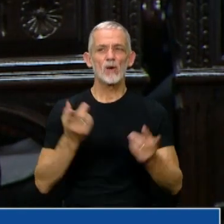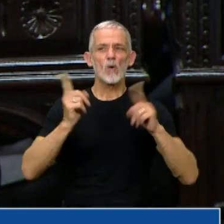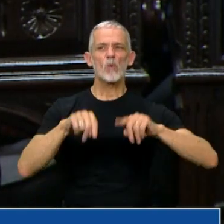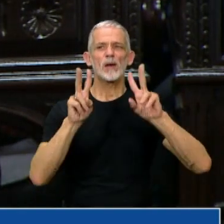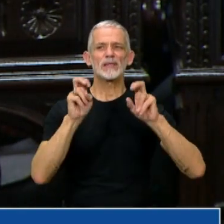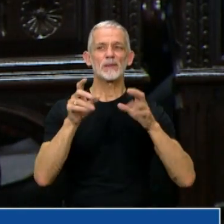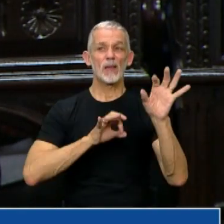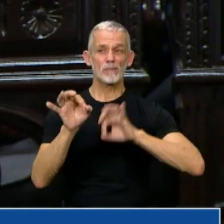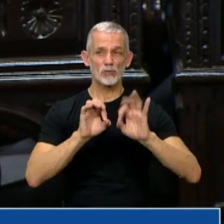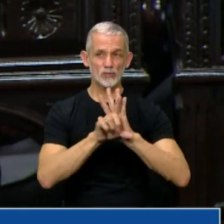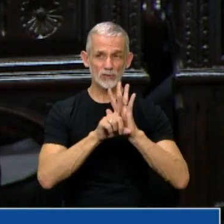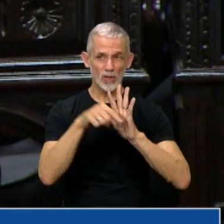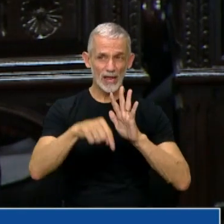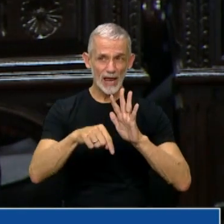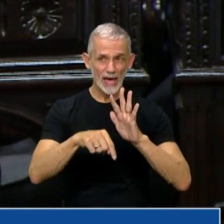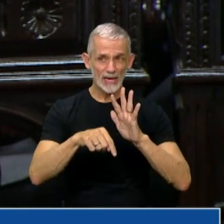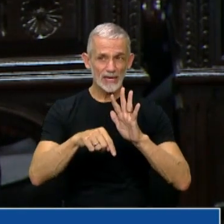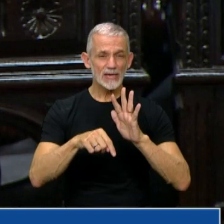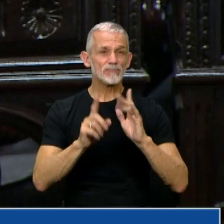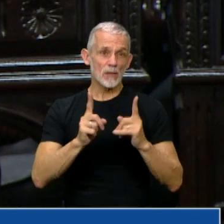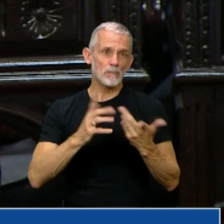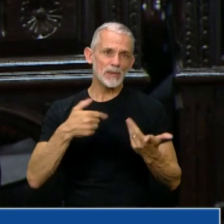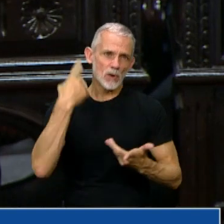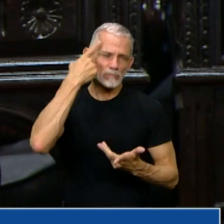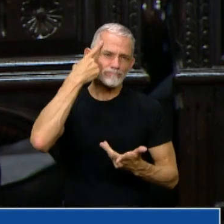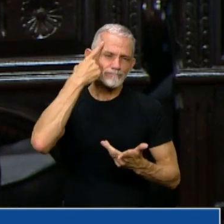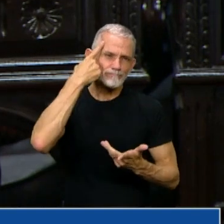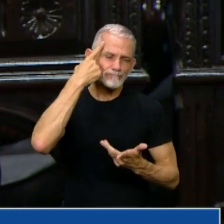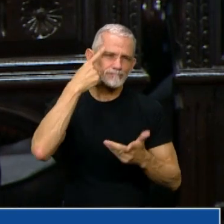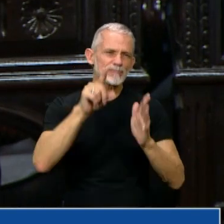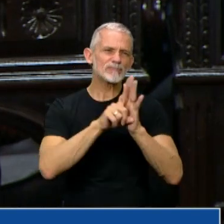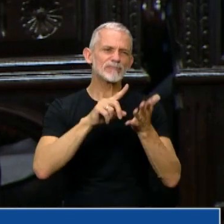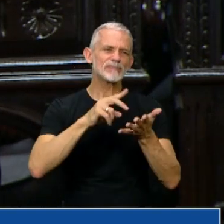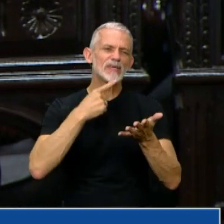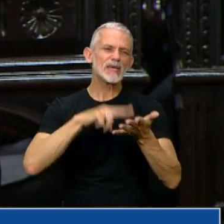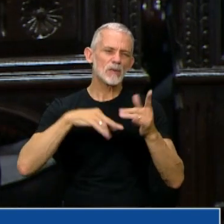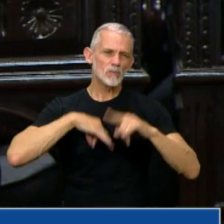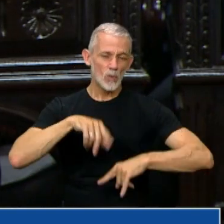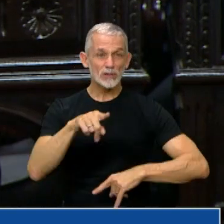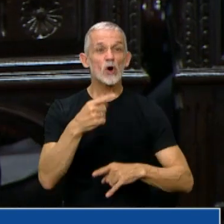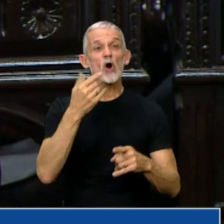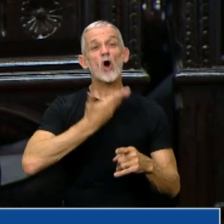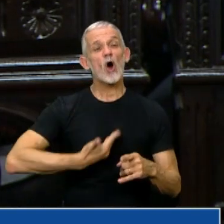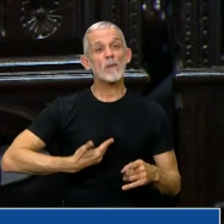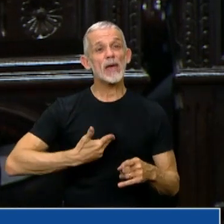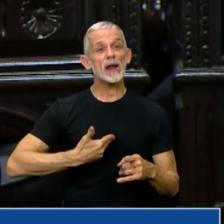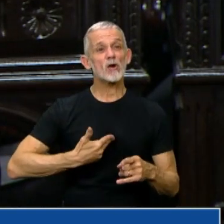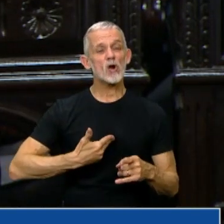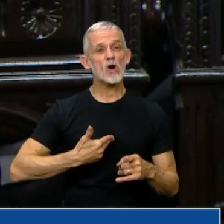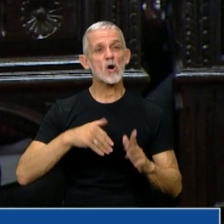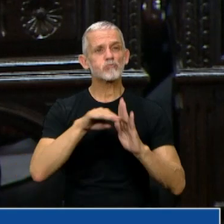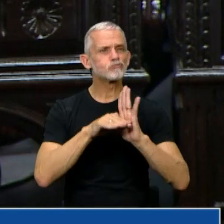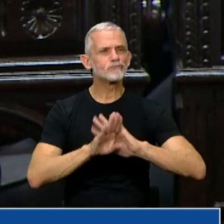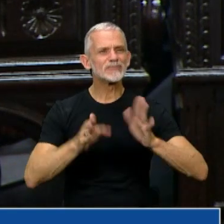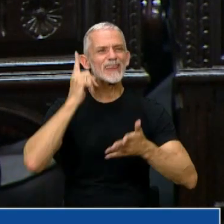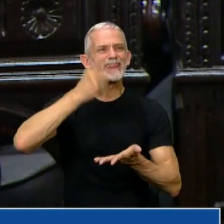Volviendo al proyecto del que estamos considerando, el gobierno dispuso, además,